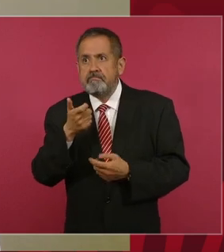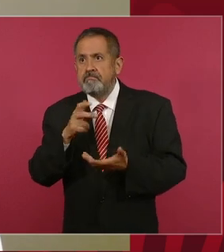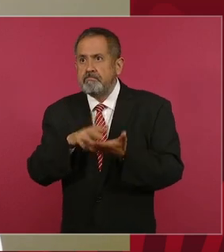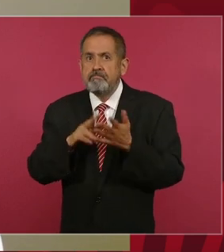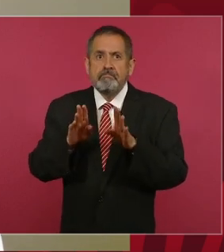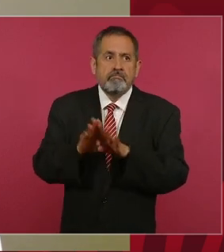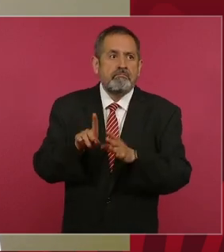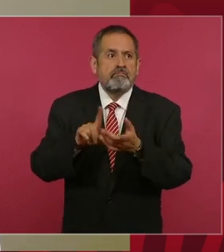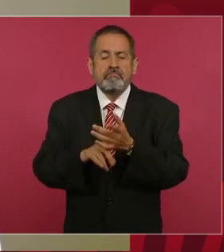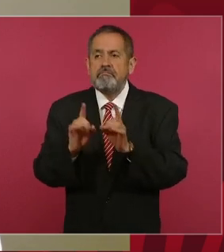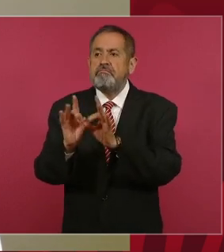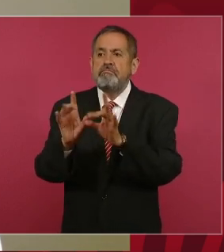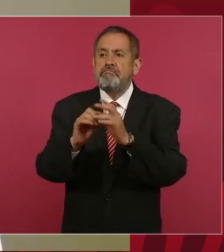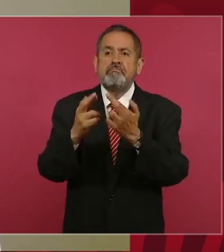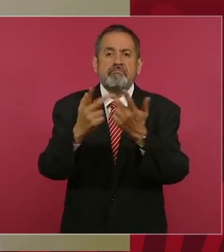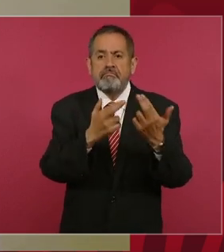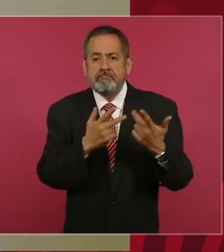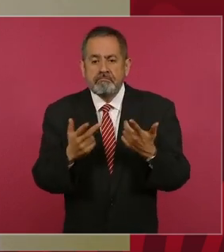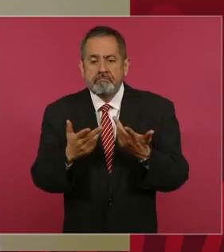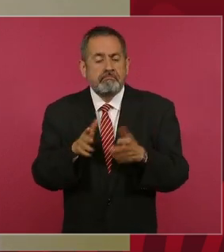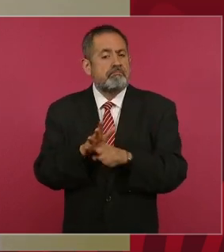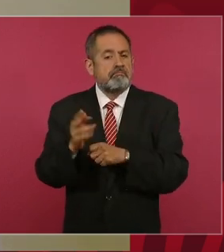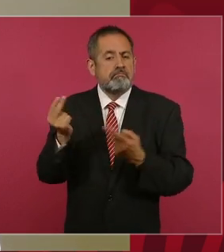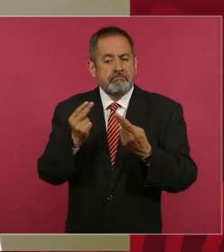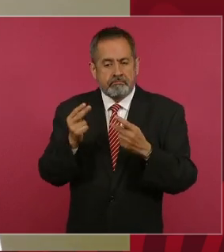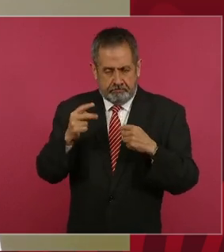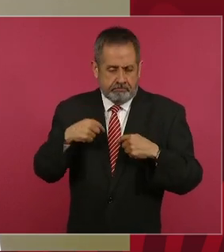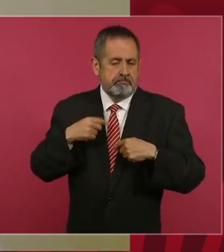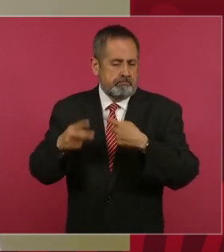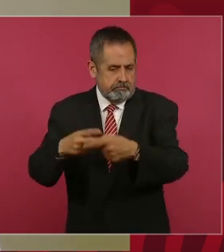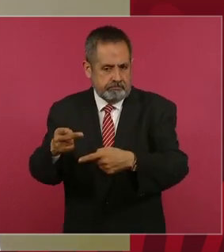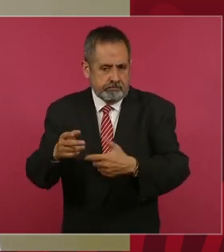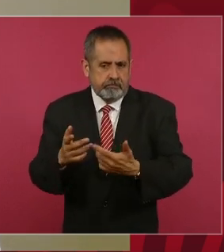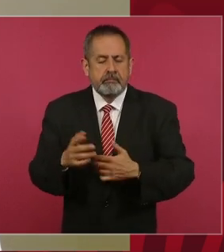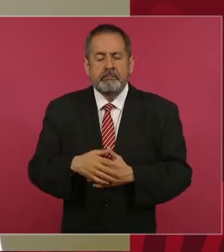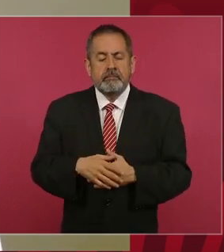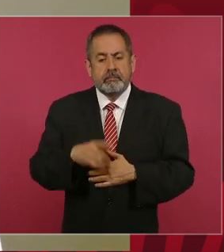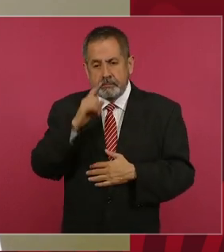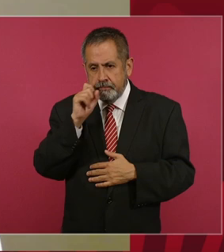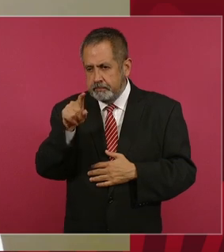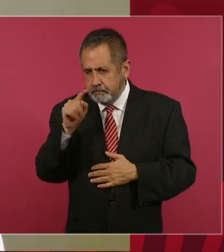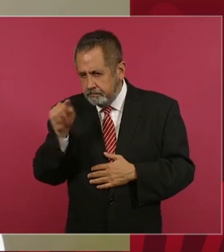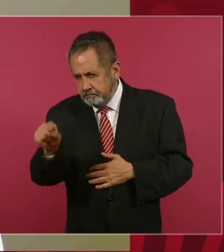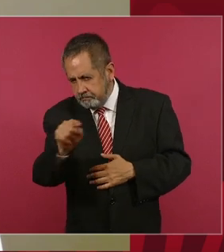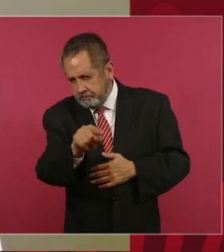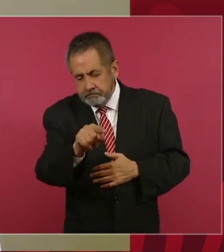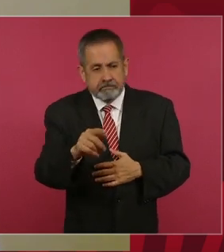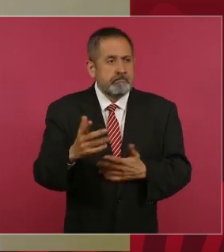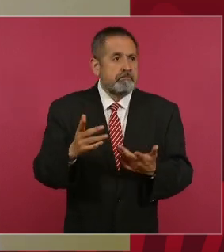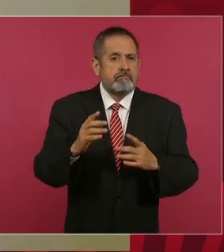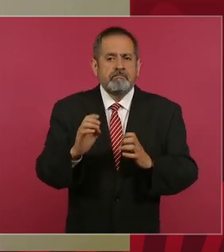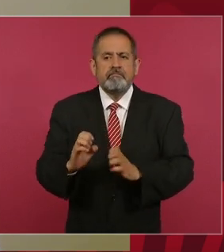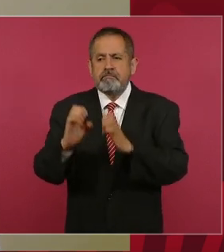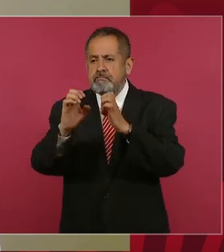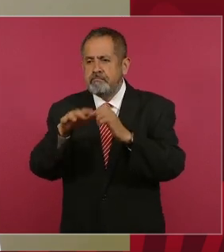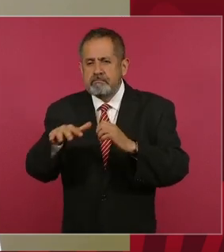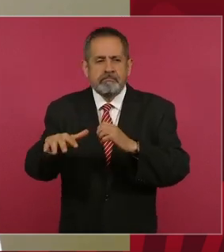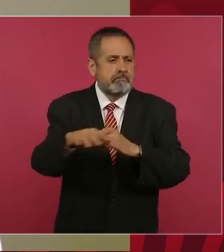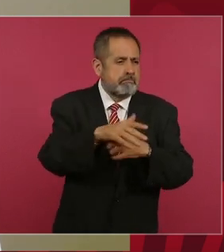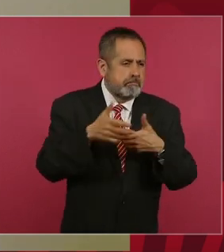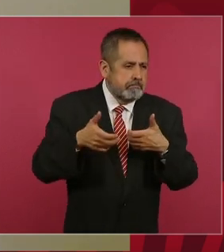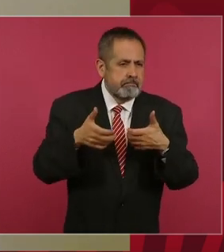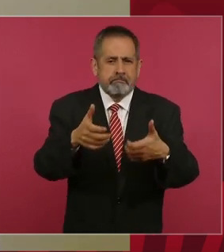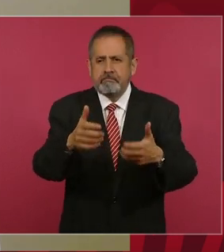detectar las necesidades de la población y, evidentemente, detectar los daños a la infraestructura y a